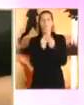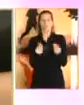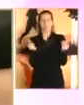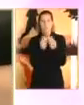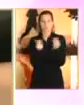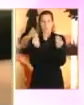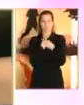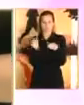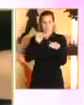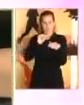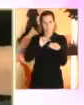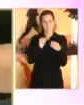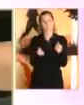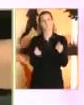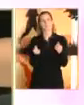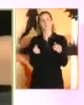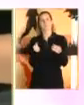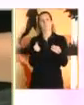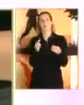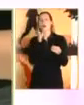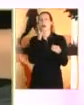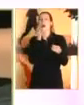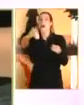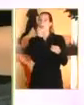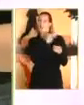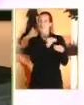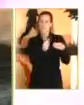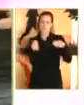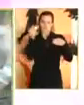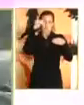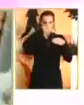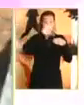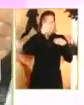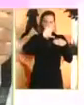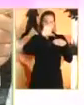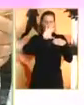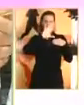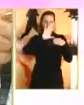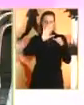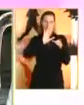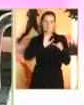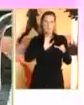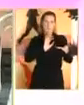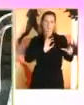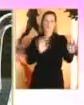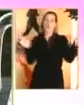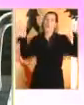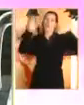La maceración. Vamos a echar agua fría, por ejemplo así, y lo vamos a dejar toda la noche.